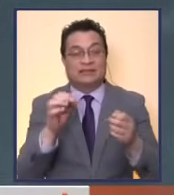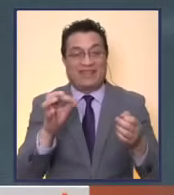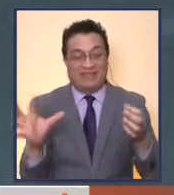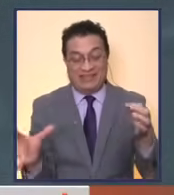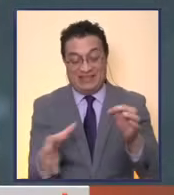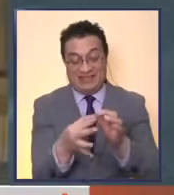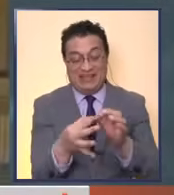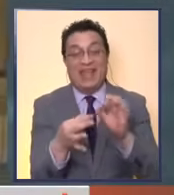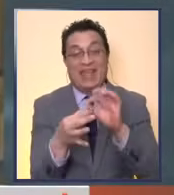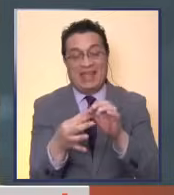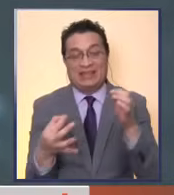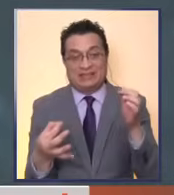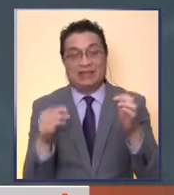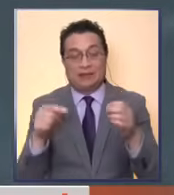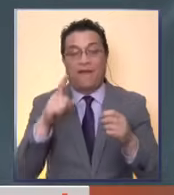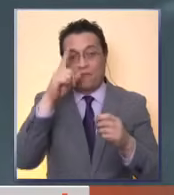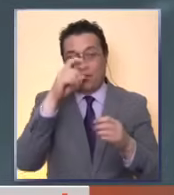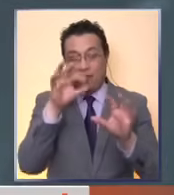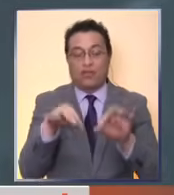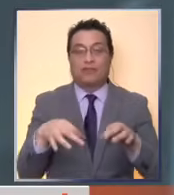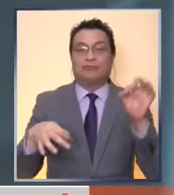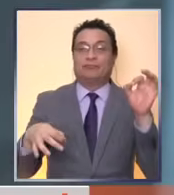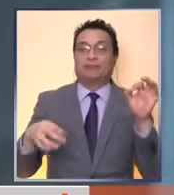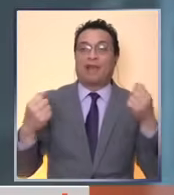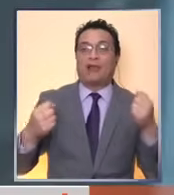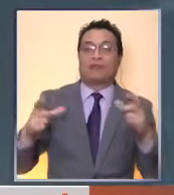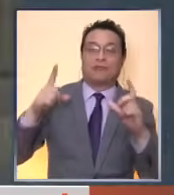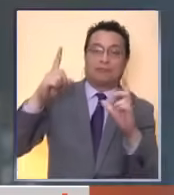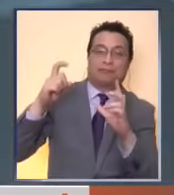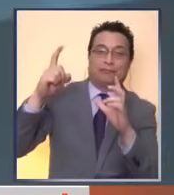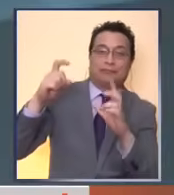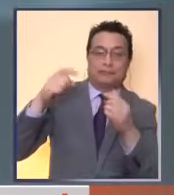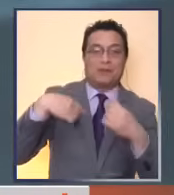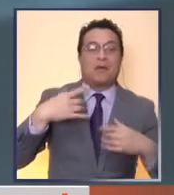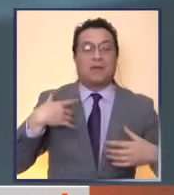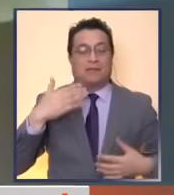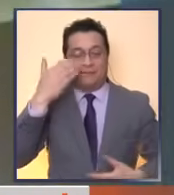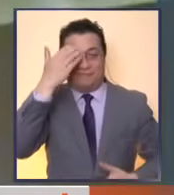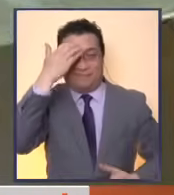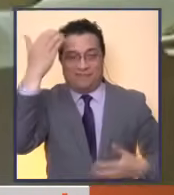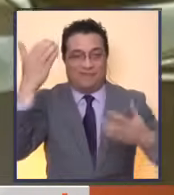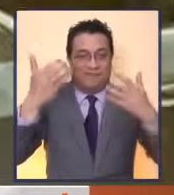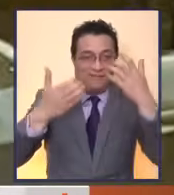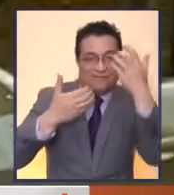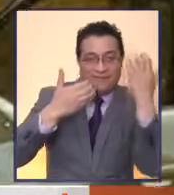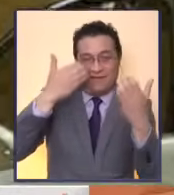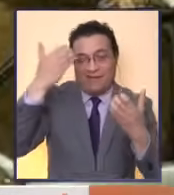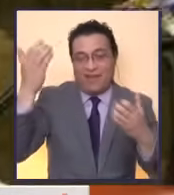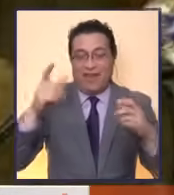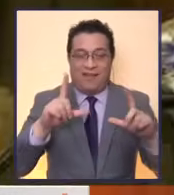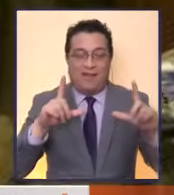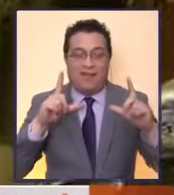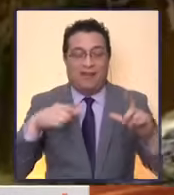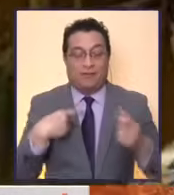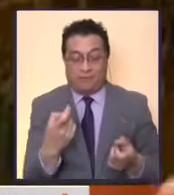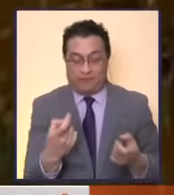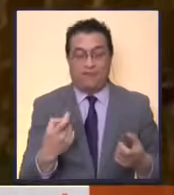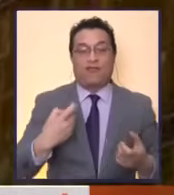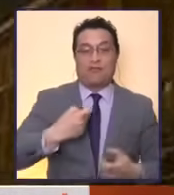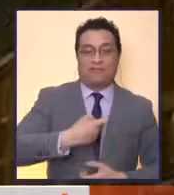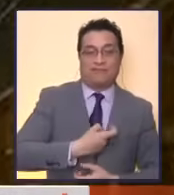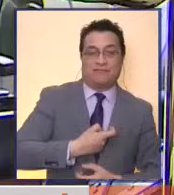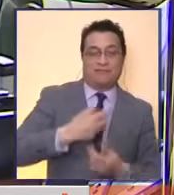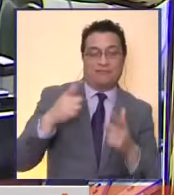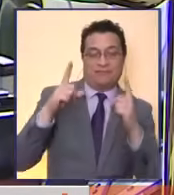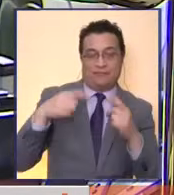y sacarse fotos con estos vehículos. Y esto, por supuesto, les da un estatus. Ellos habitualmente se sacaban fotos con armas de fuego,